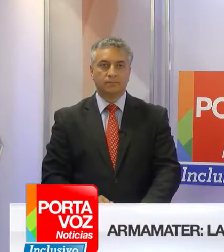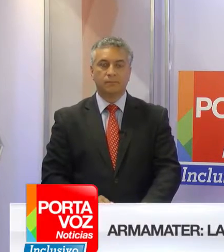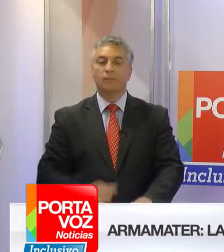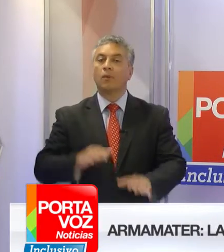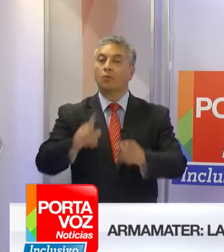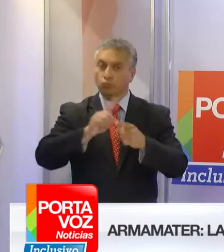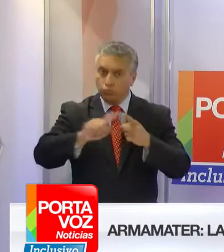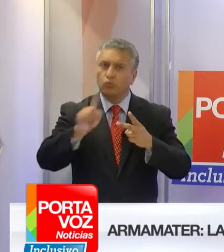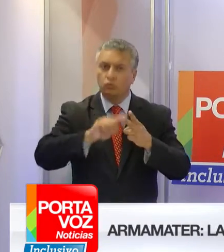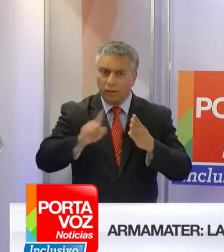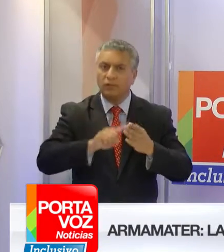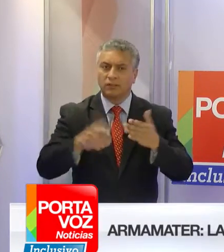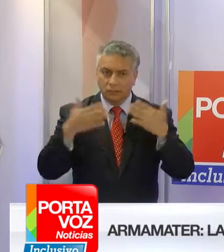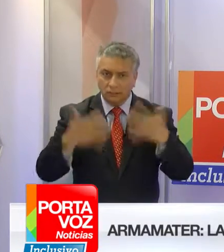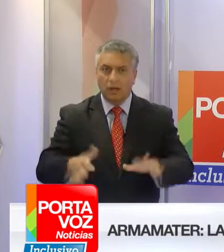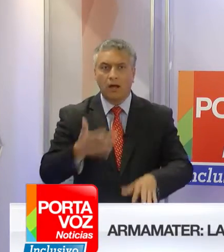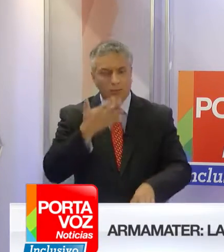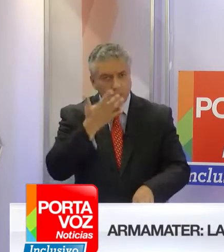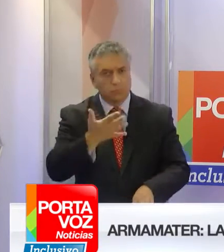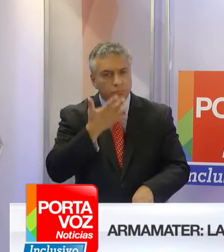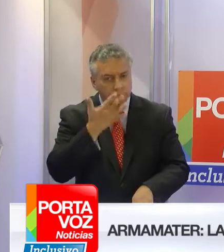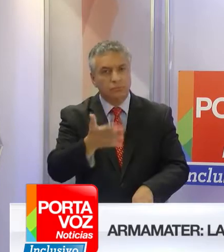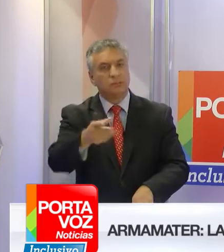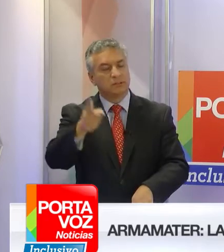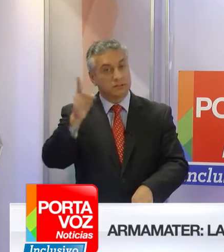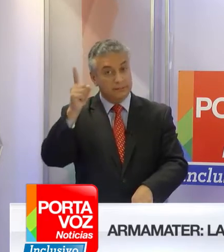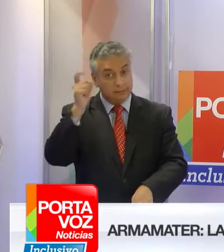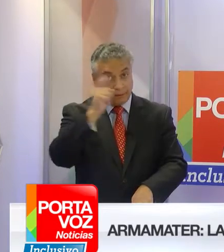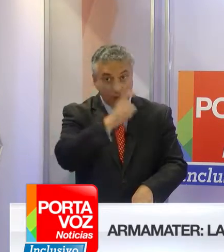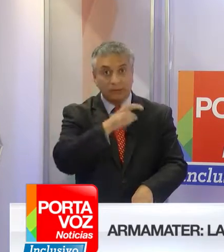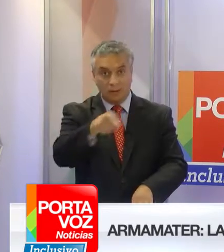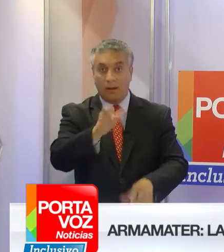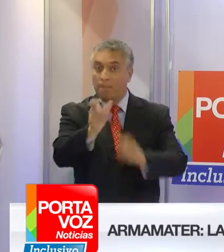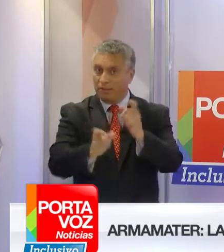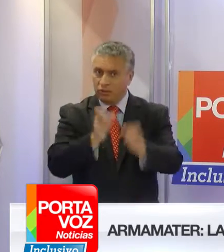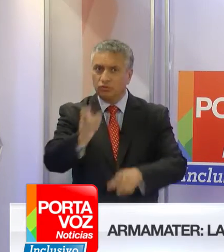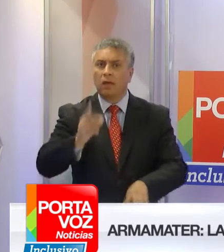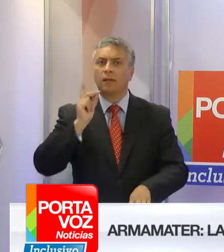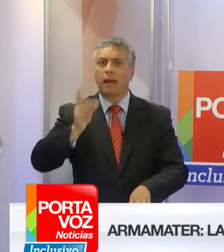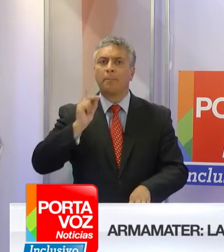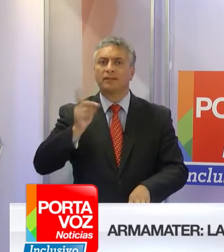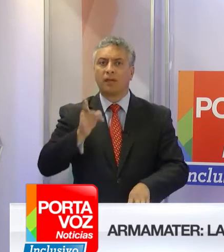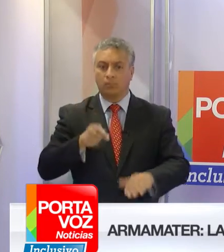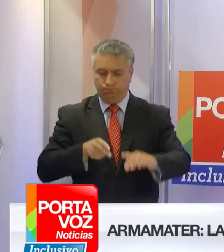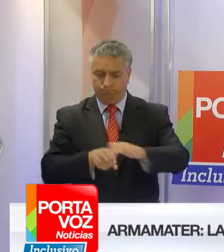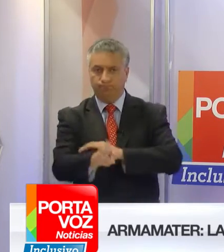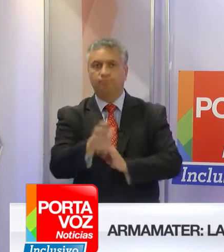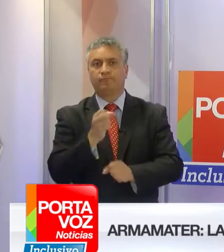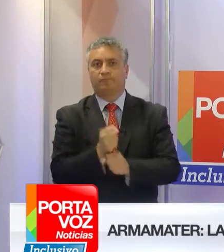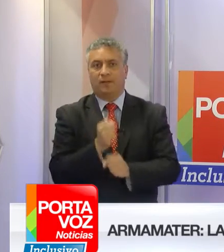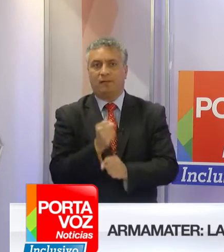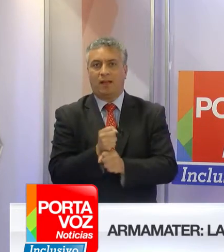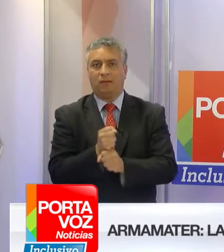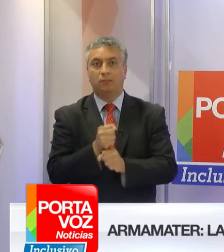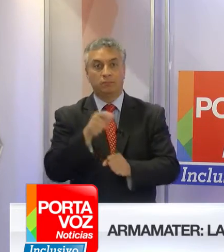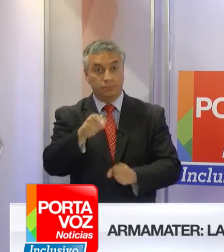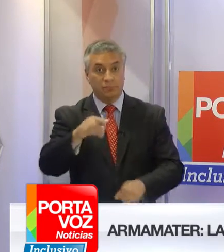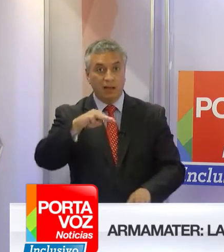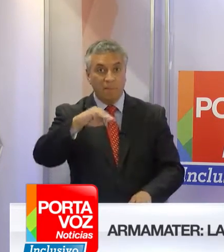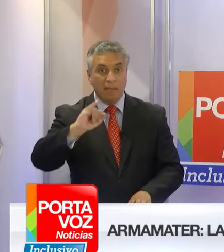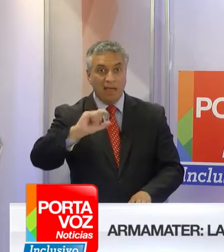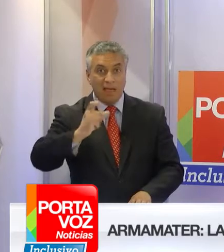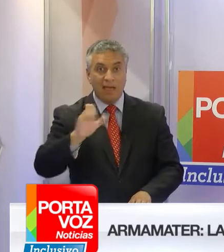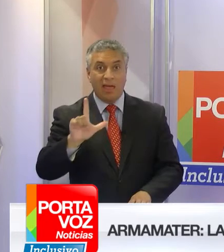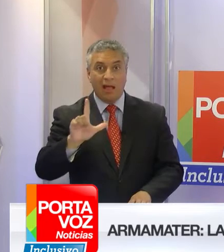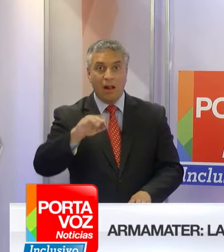Muchas veces hemos hablado de lo difícil que es para las personas con discapacidad acceder a un trabajo. Esto lo vivió también Miguel Morales, que quedó